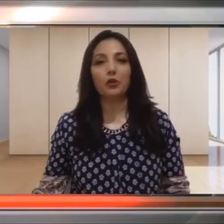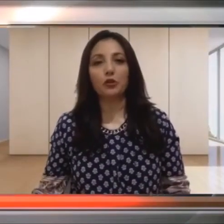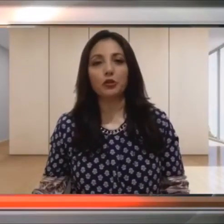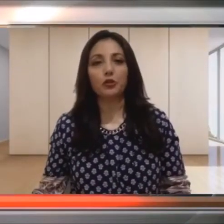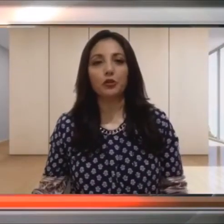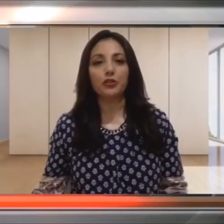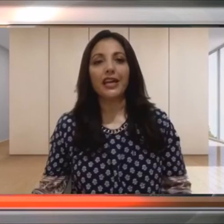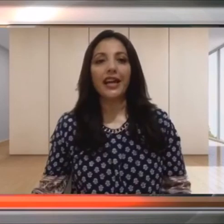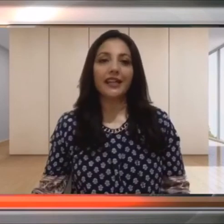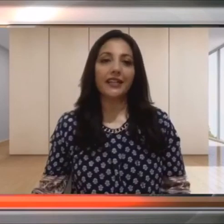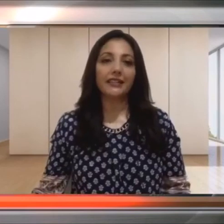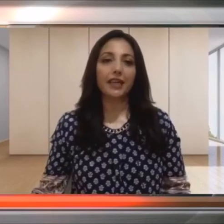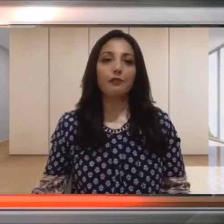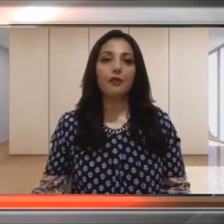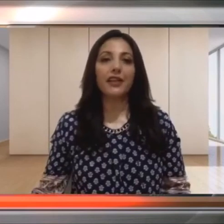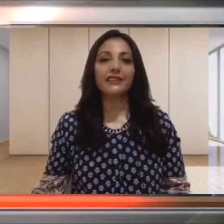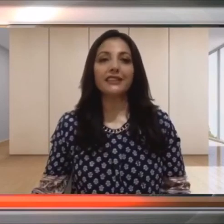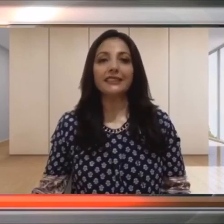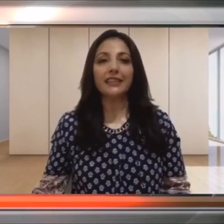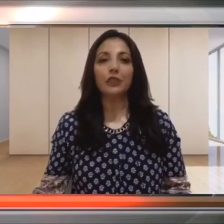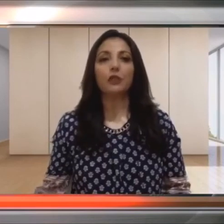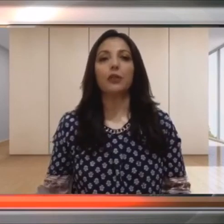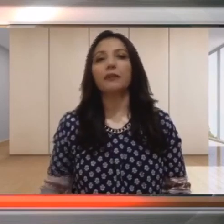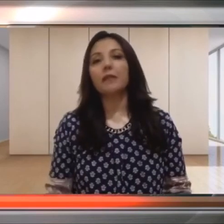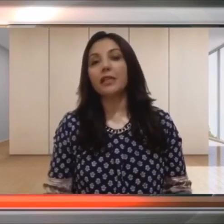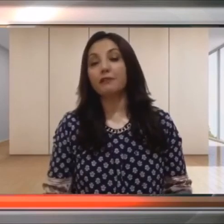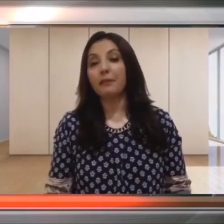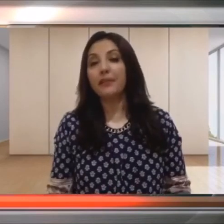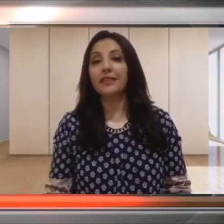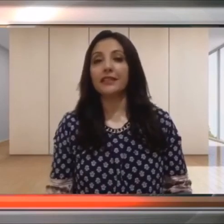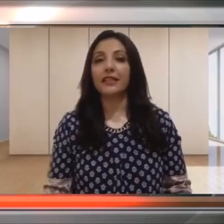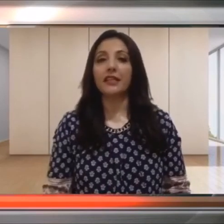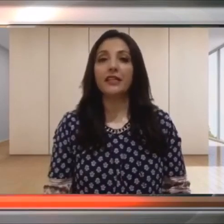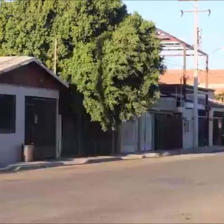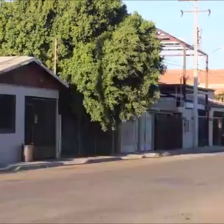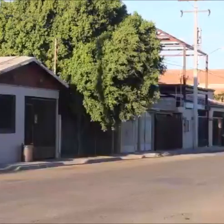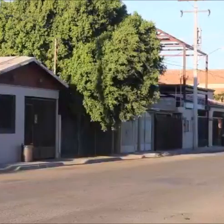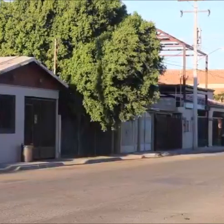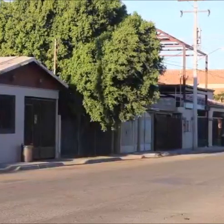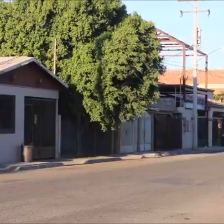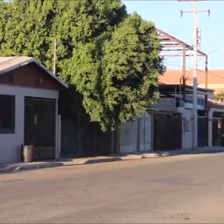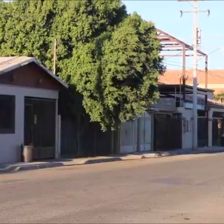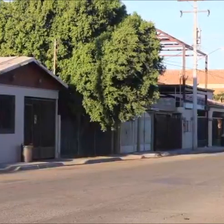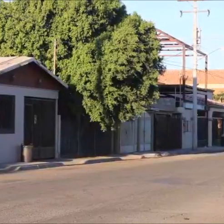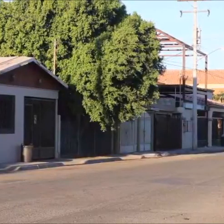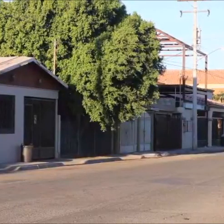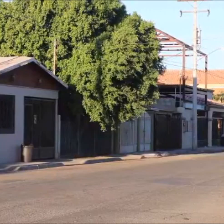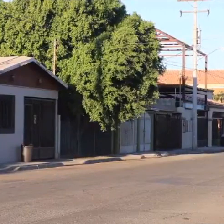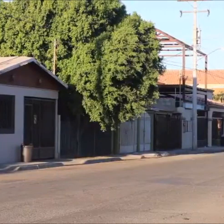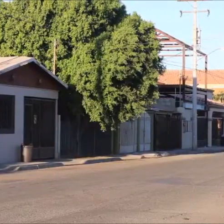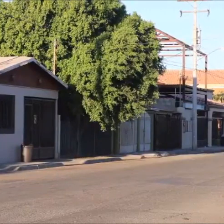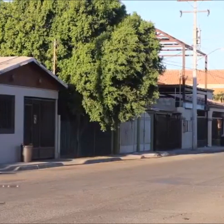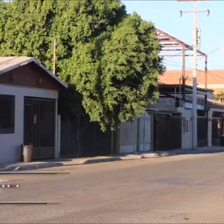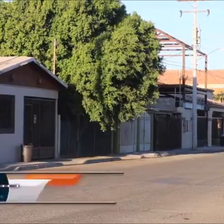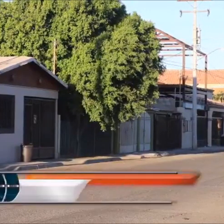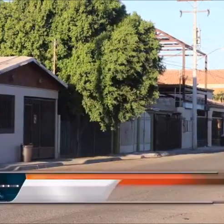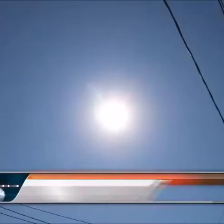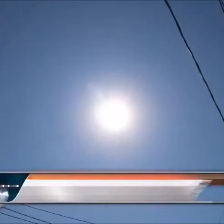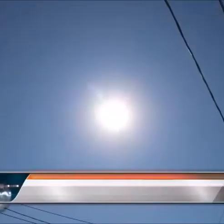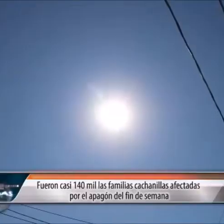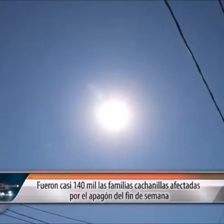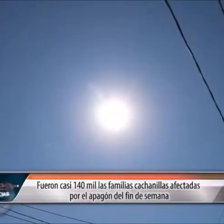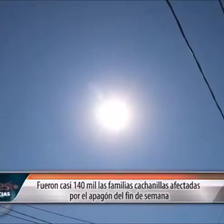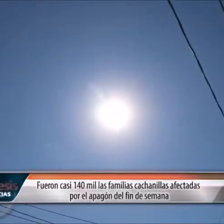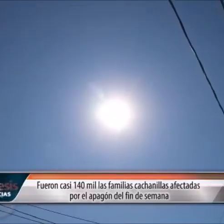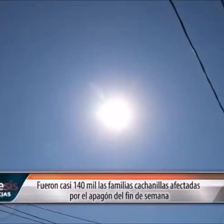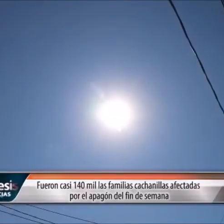Quédese con nosotros. Al regresar, fueron casi 140,000 las familias cachanillas afectadas por el apagón del fin de semana. Le